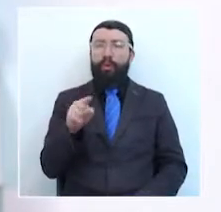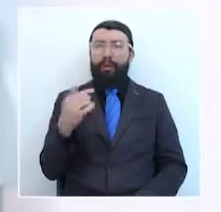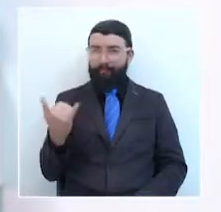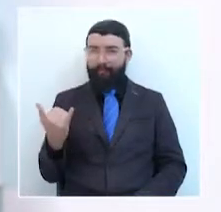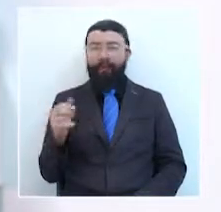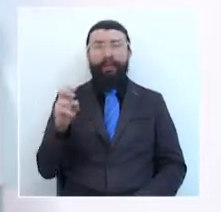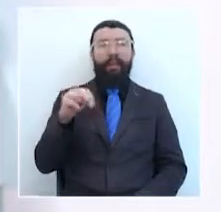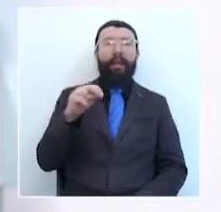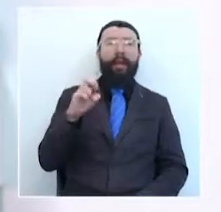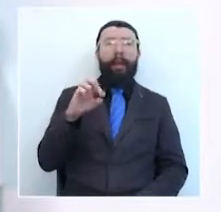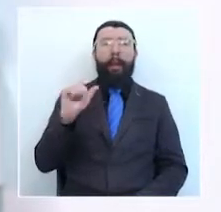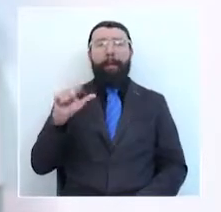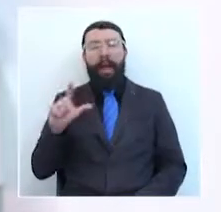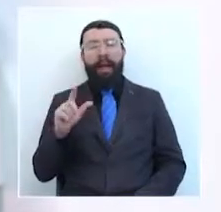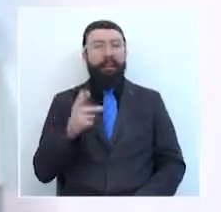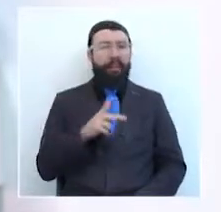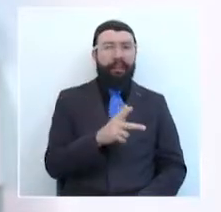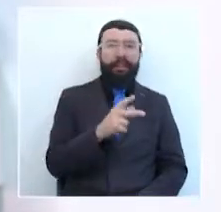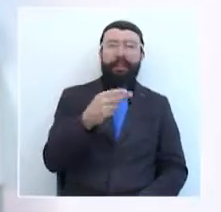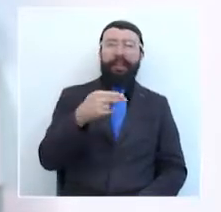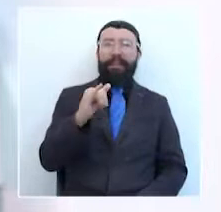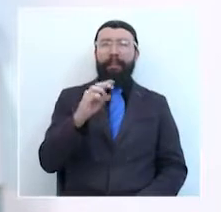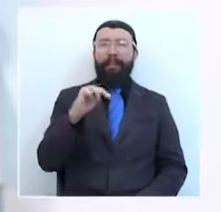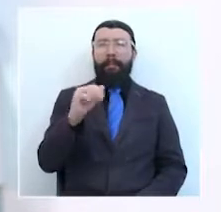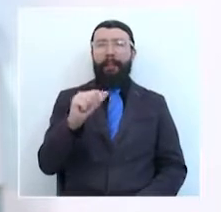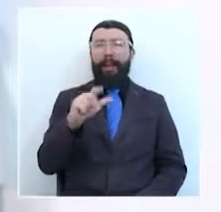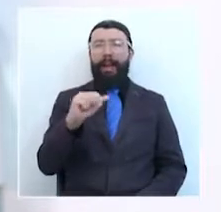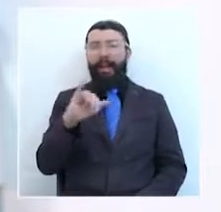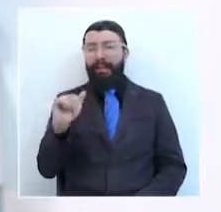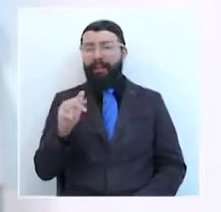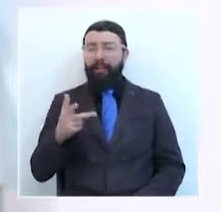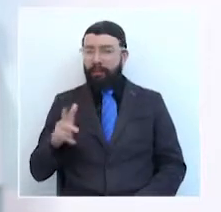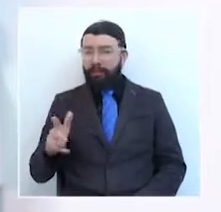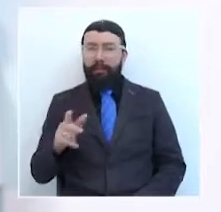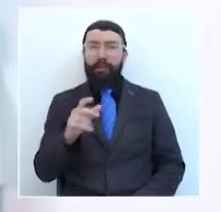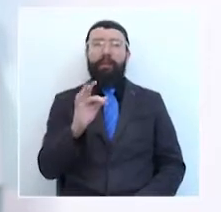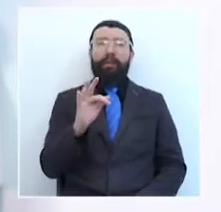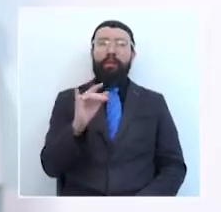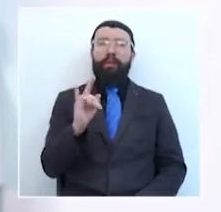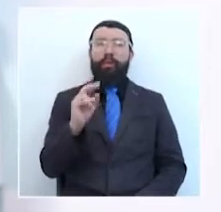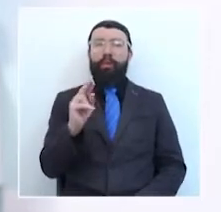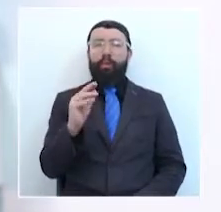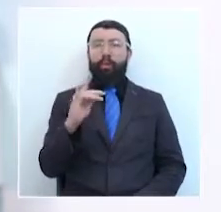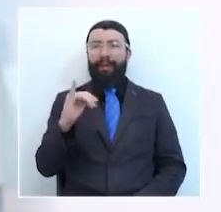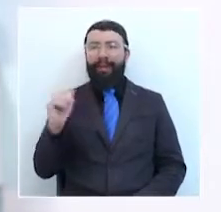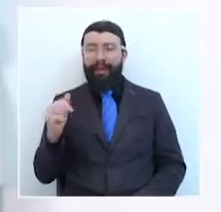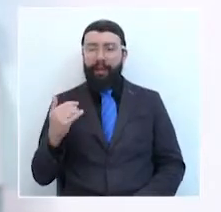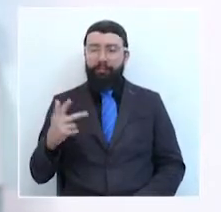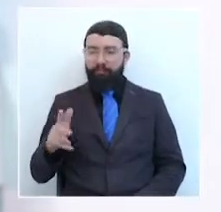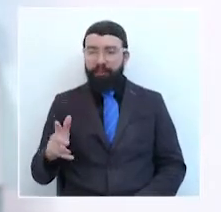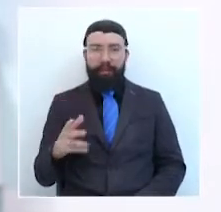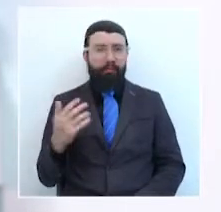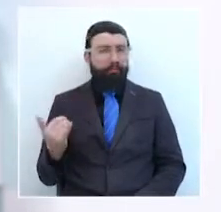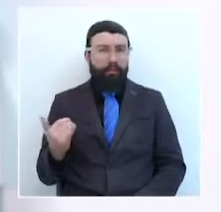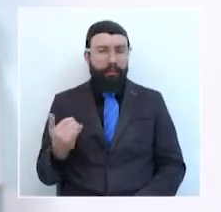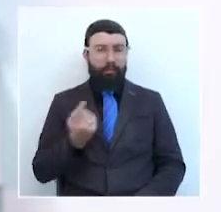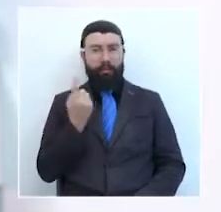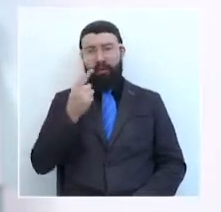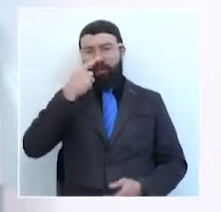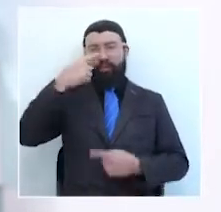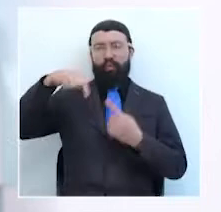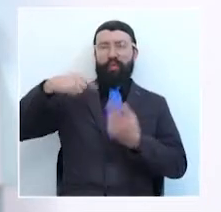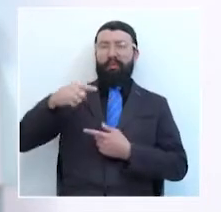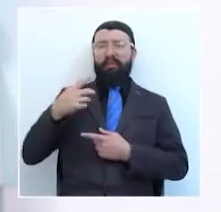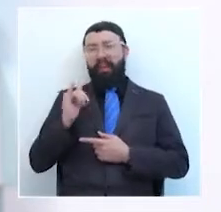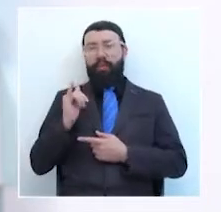por turquía por varias partes no es en son de turismo es en son de conciencia